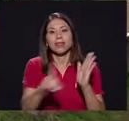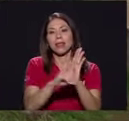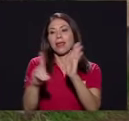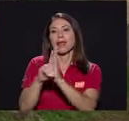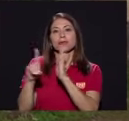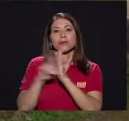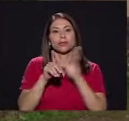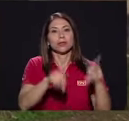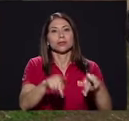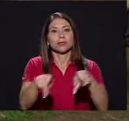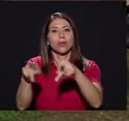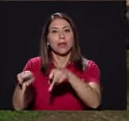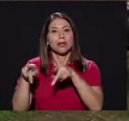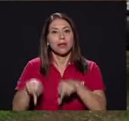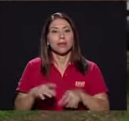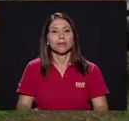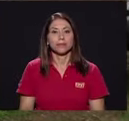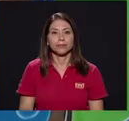de la ciudadanía.